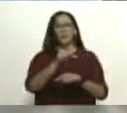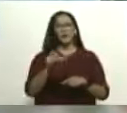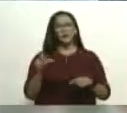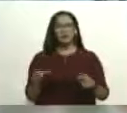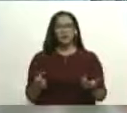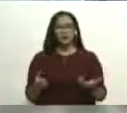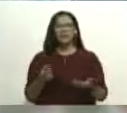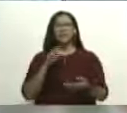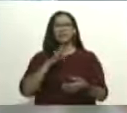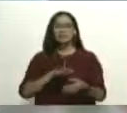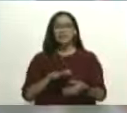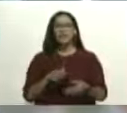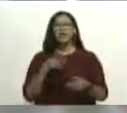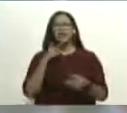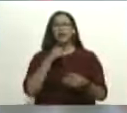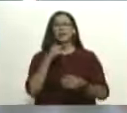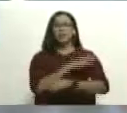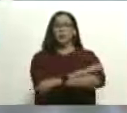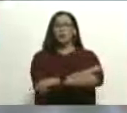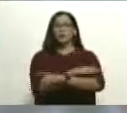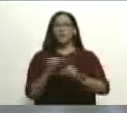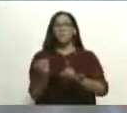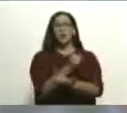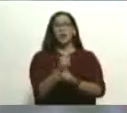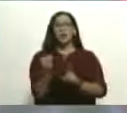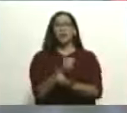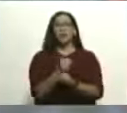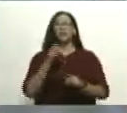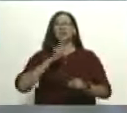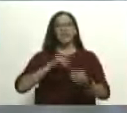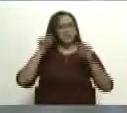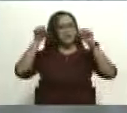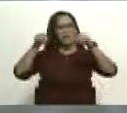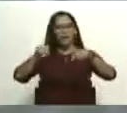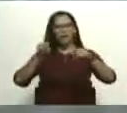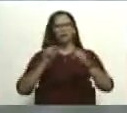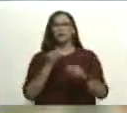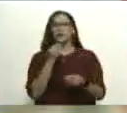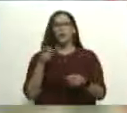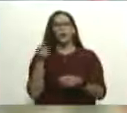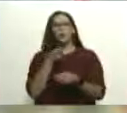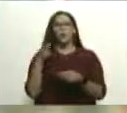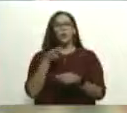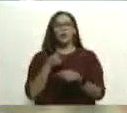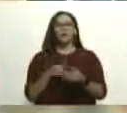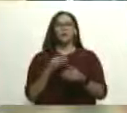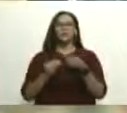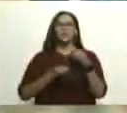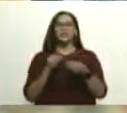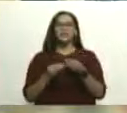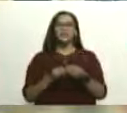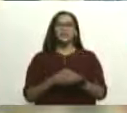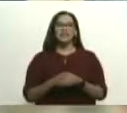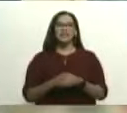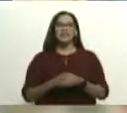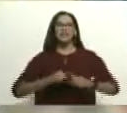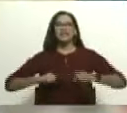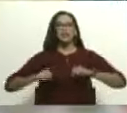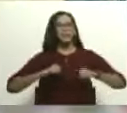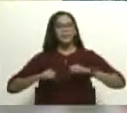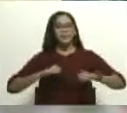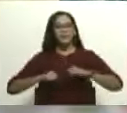se encuentran en la política de oposición violenta y están allí, bueno, tratando de generar esa